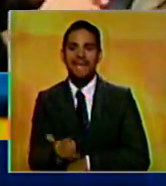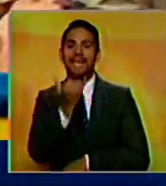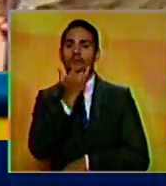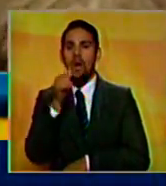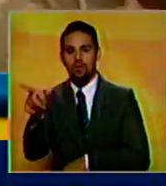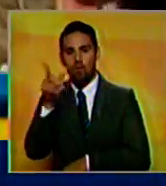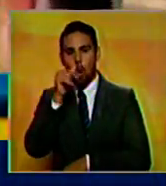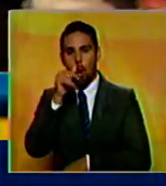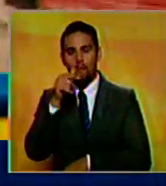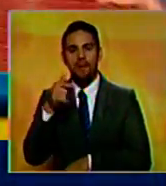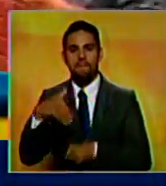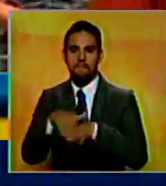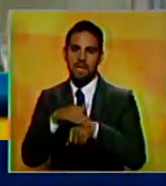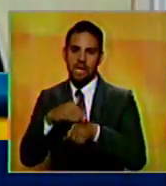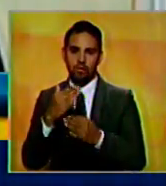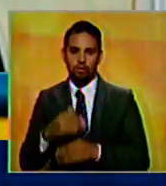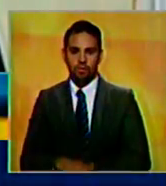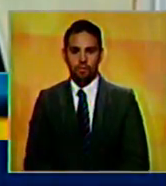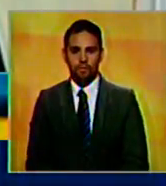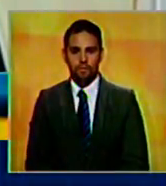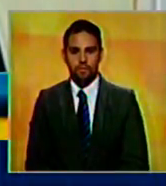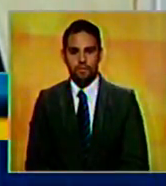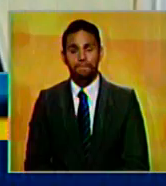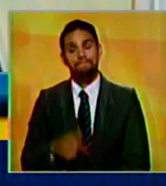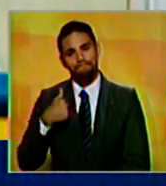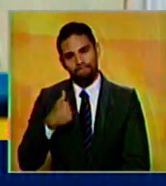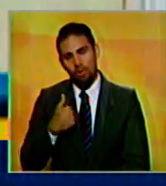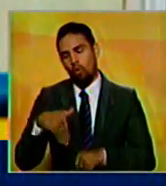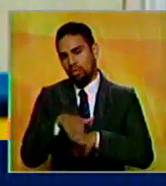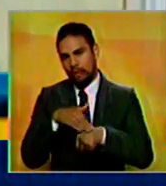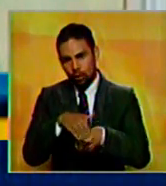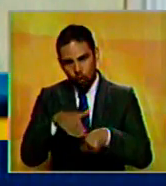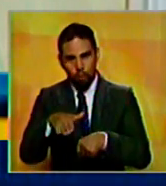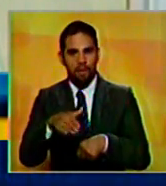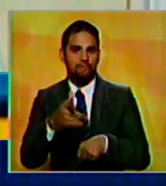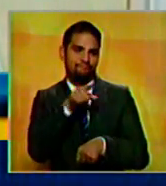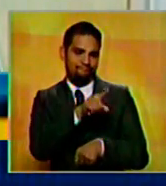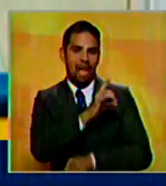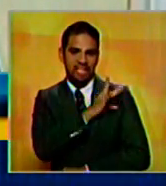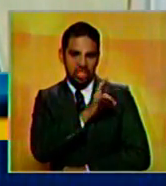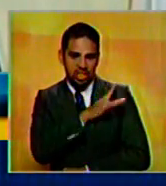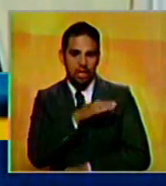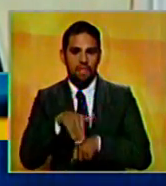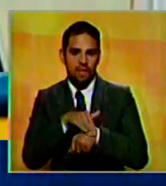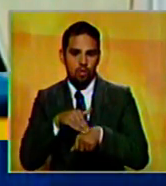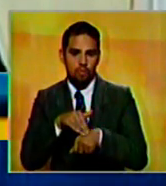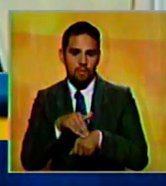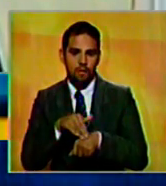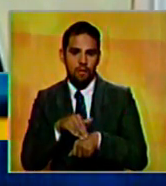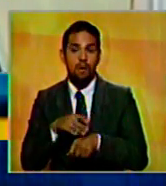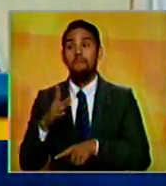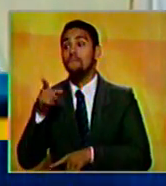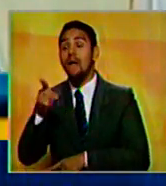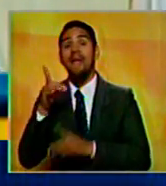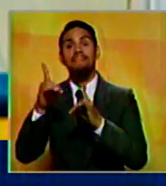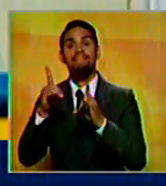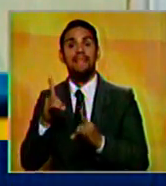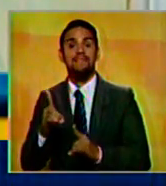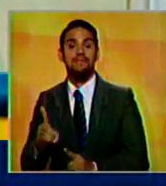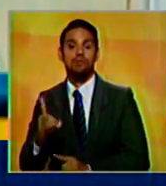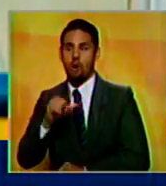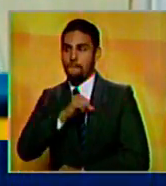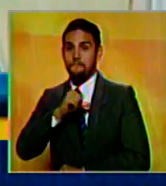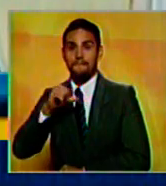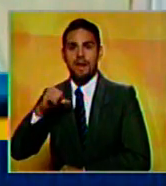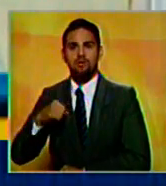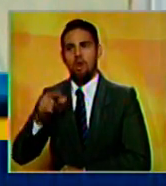por el funcionario boliviano. Primero, pedir disculpas al gobierno de Chile. No era decisión personal, menos del gobierno